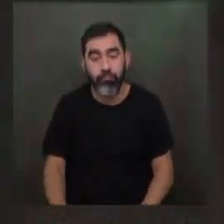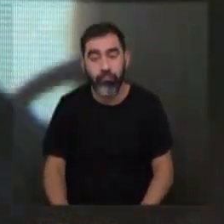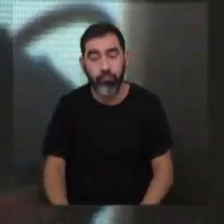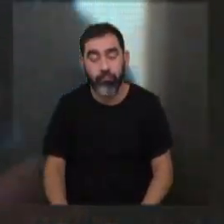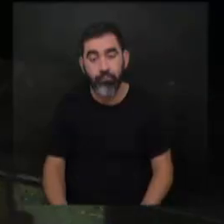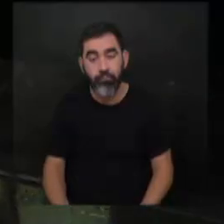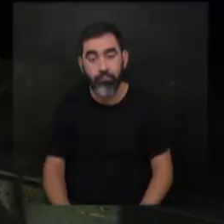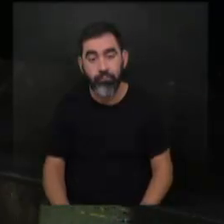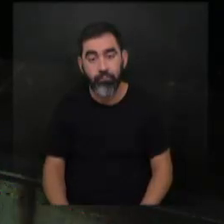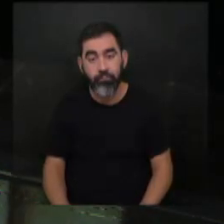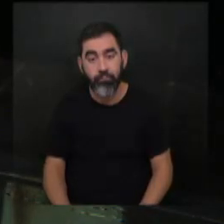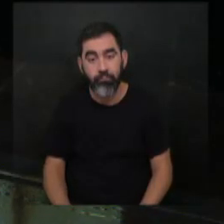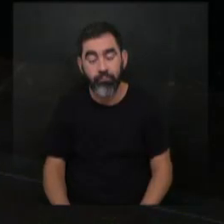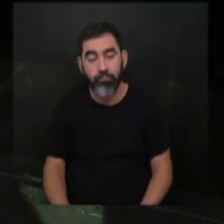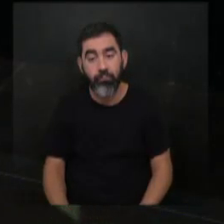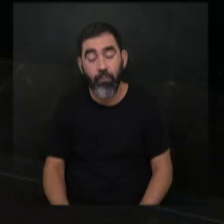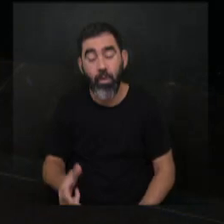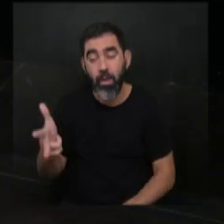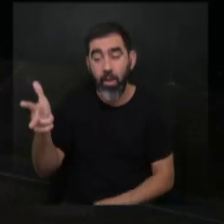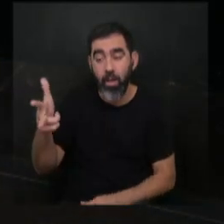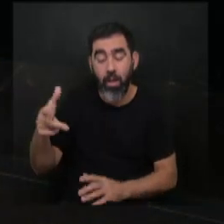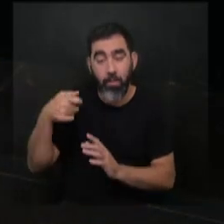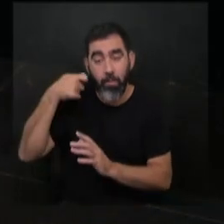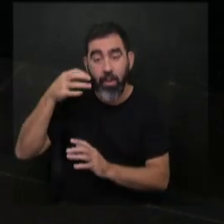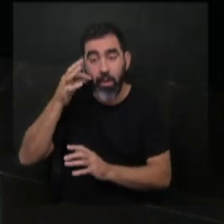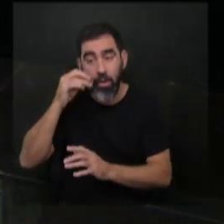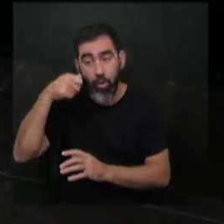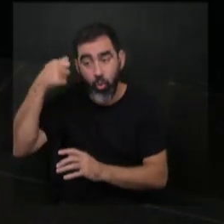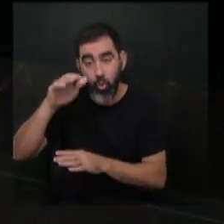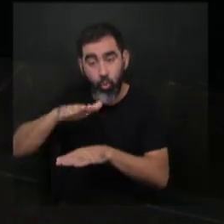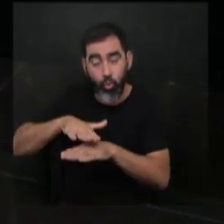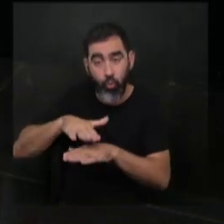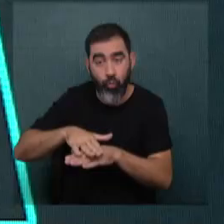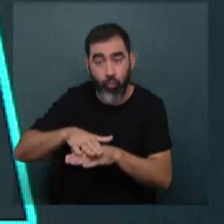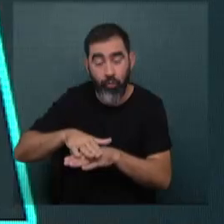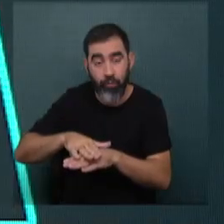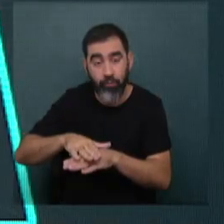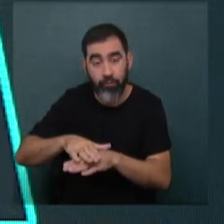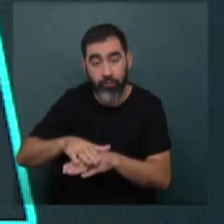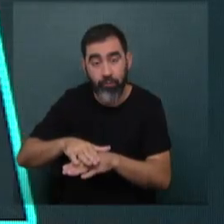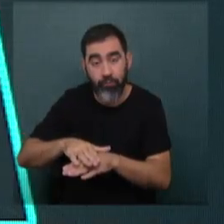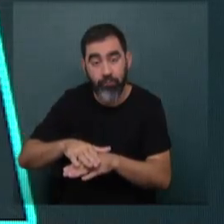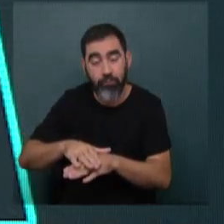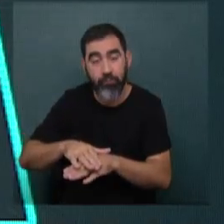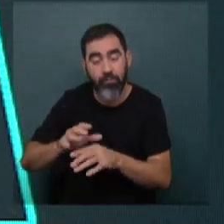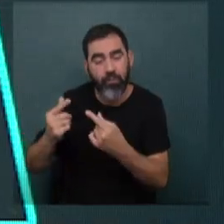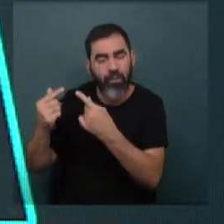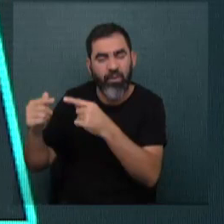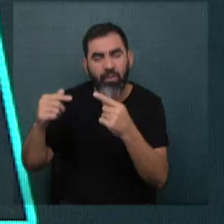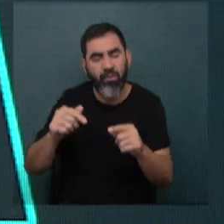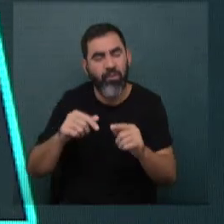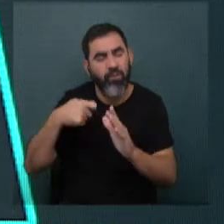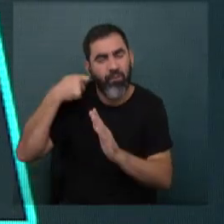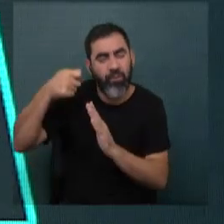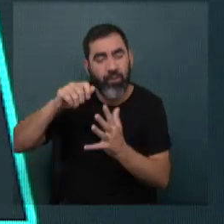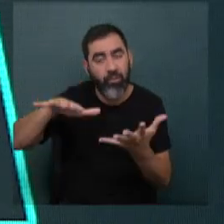En cámara. Leonardo Vargas es uno de los camarógrafos de este documental, que, bueno, justamente lo que tú decías, lo particular, lo diferente de rodar en